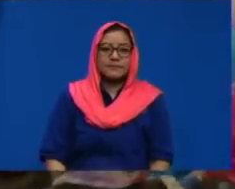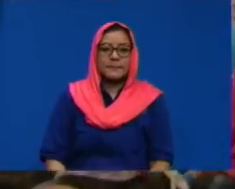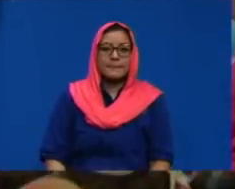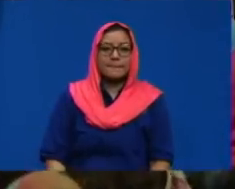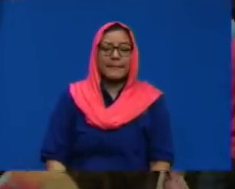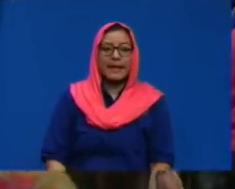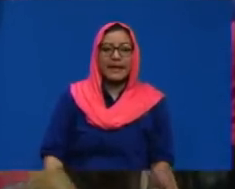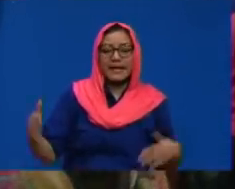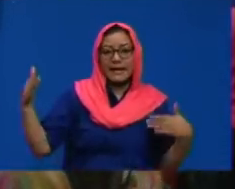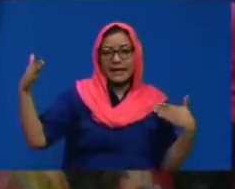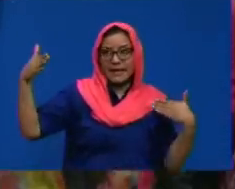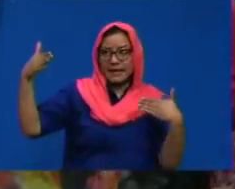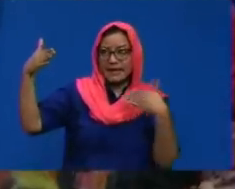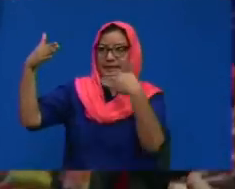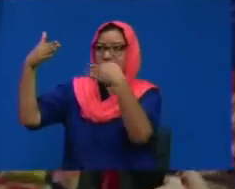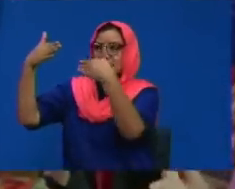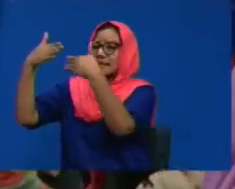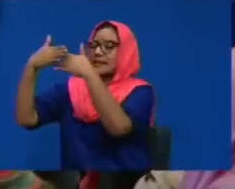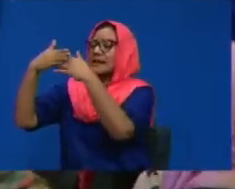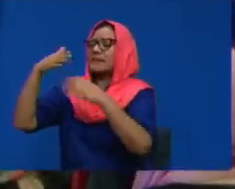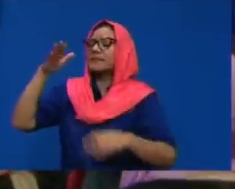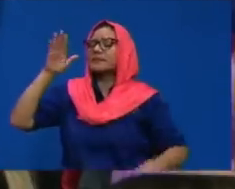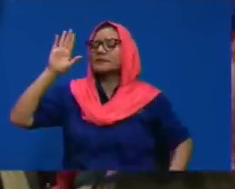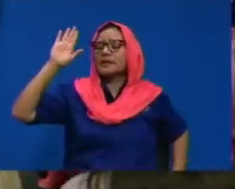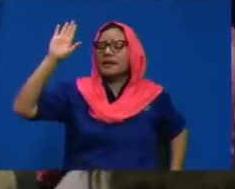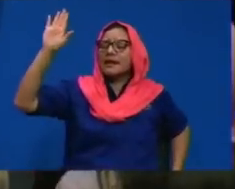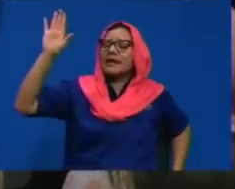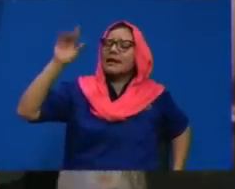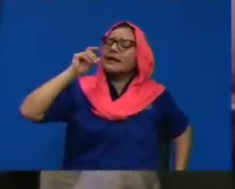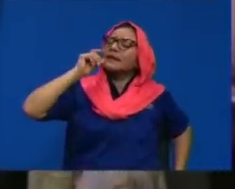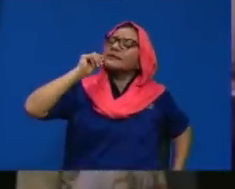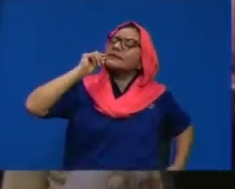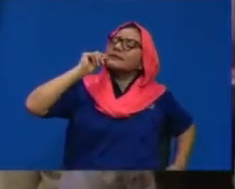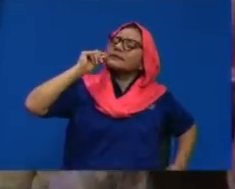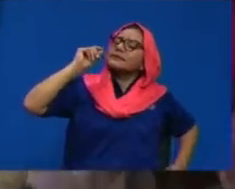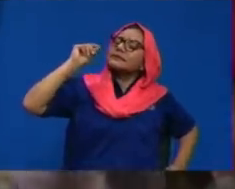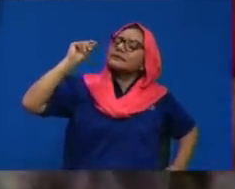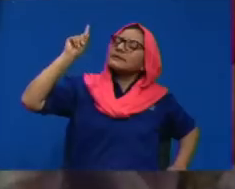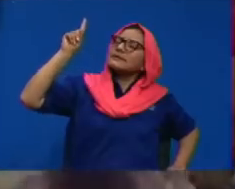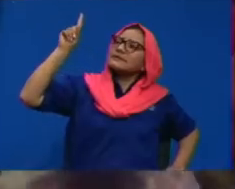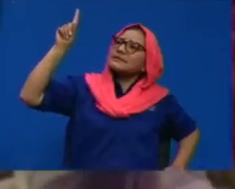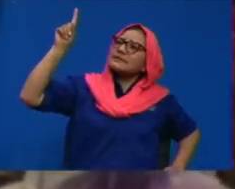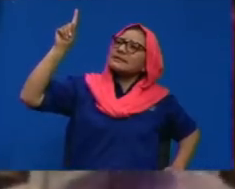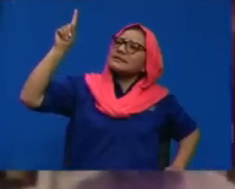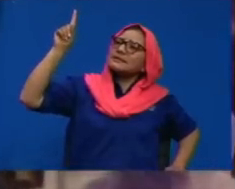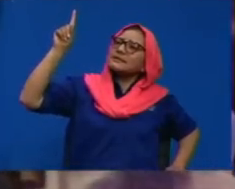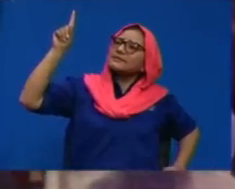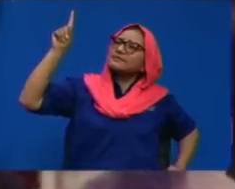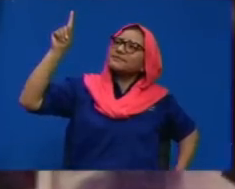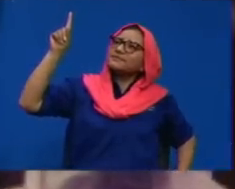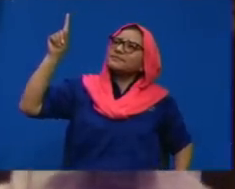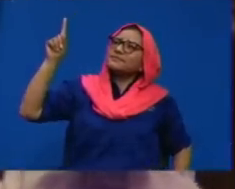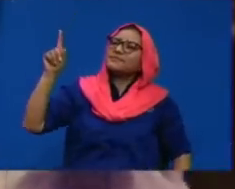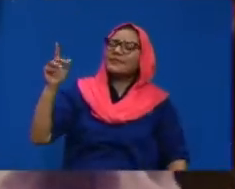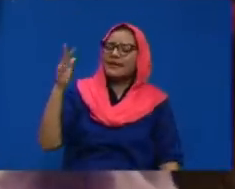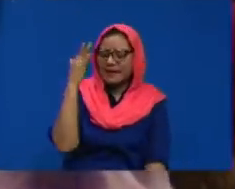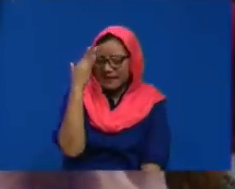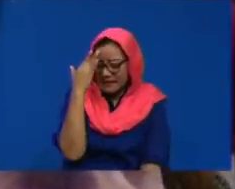Hoy nos acercamos, Padre Santo, con un corazón agradecido por tus